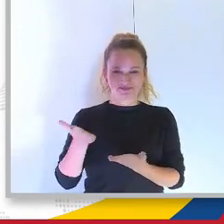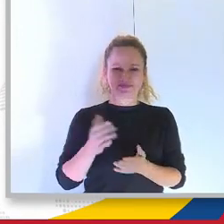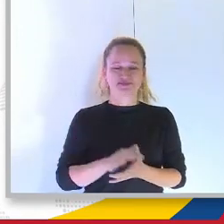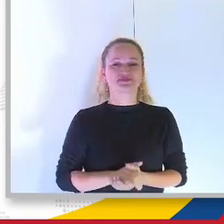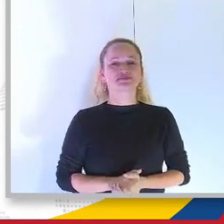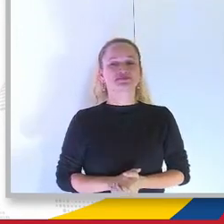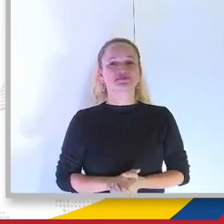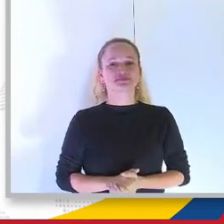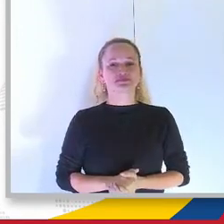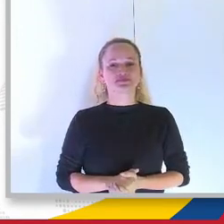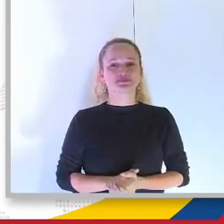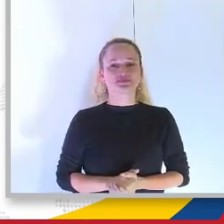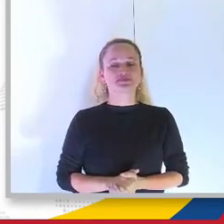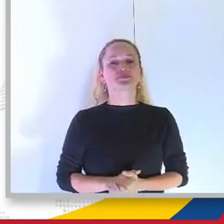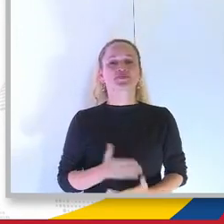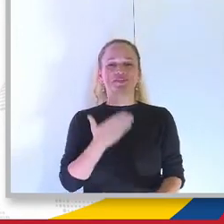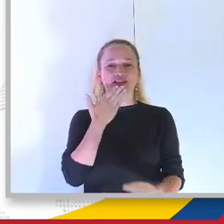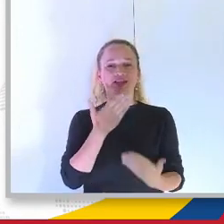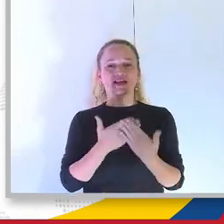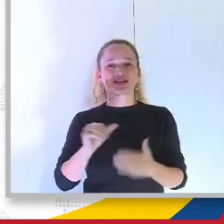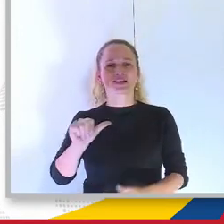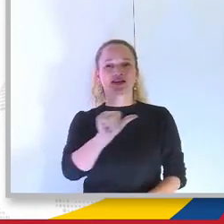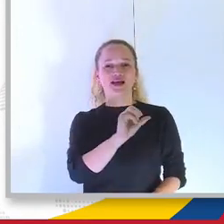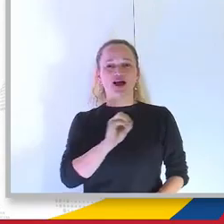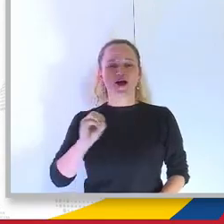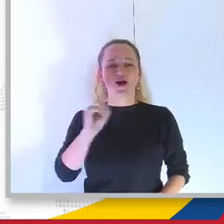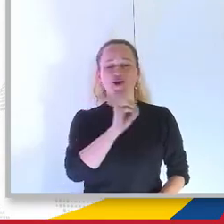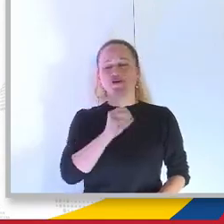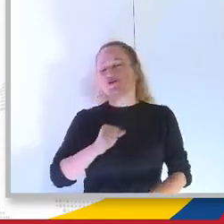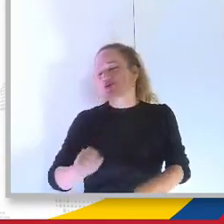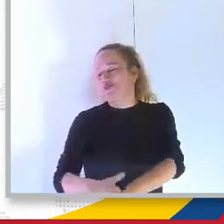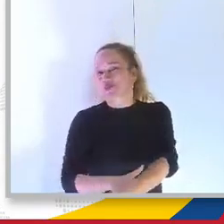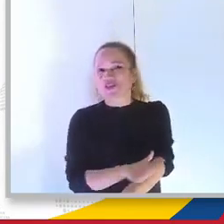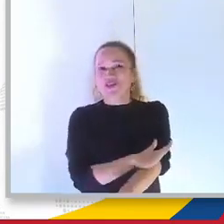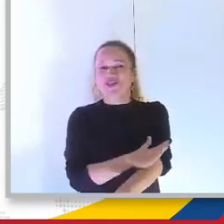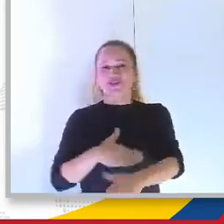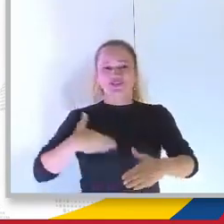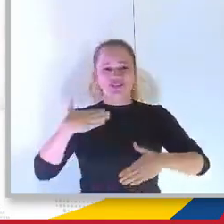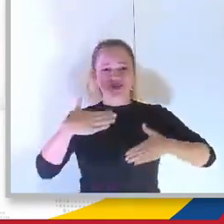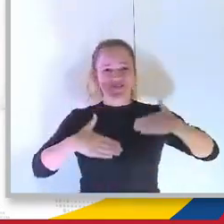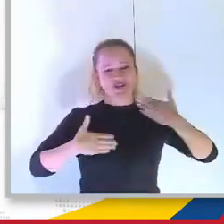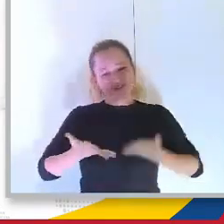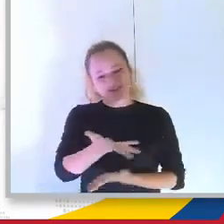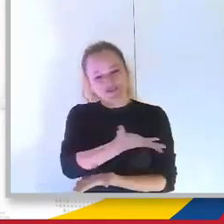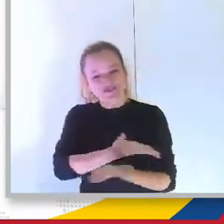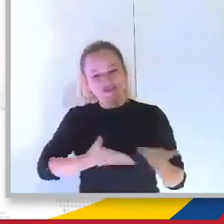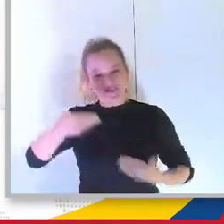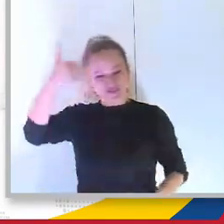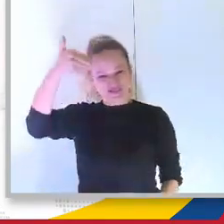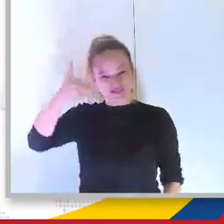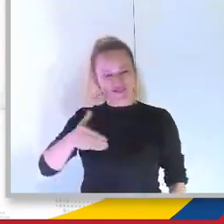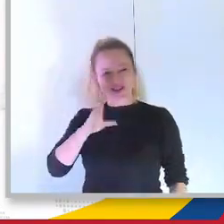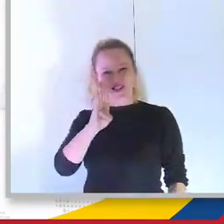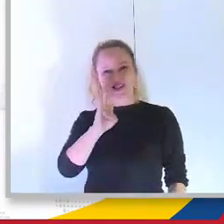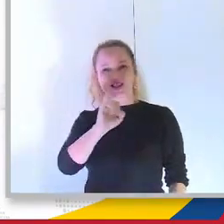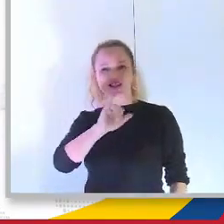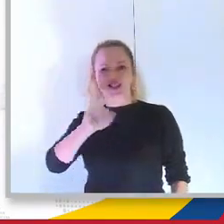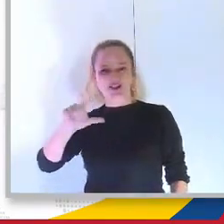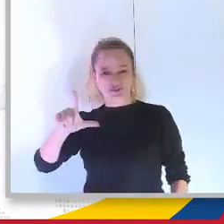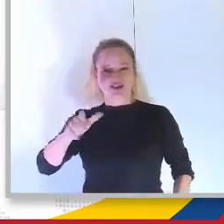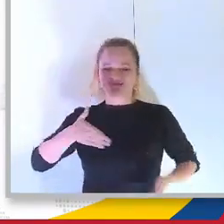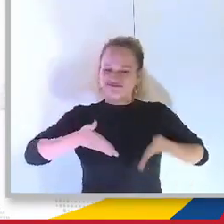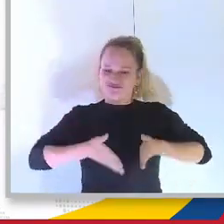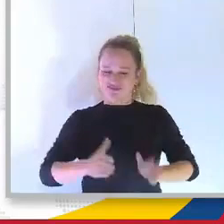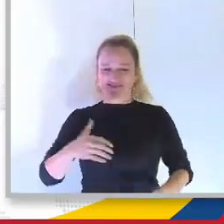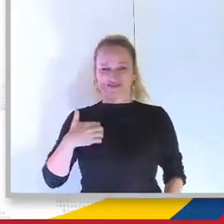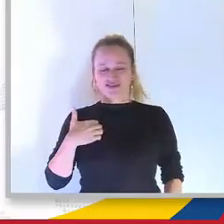Buenas tardes a todas y a todos. Estoy muy feliz de estar aquí con ustedes. Soy Bill Fairbairn, de Canadá. He trabajado